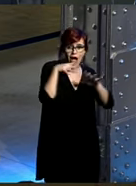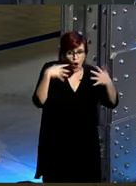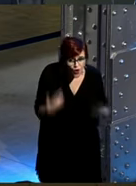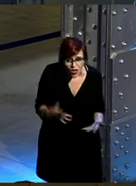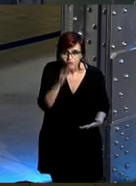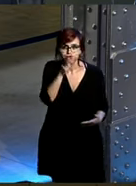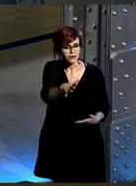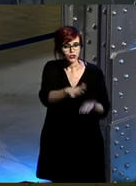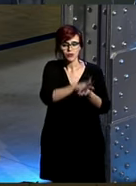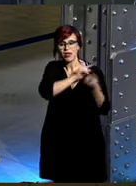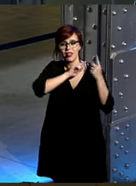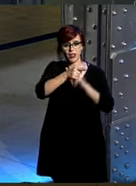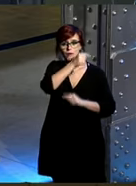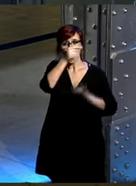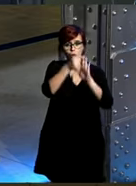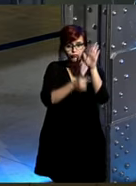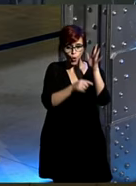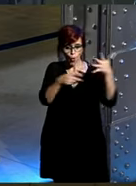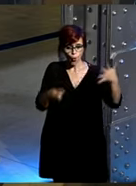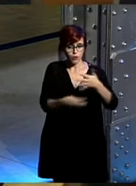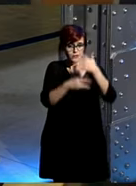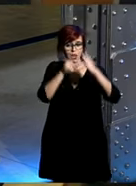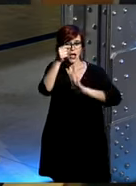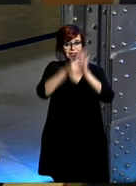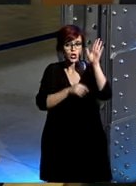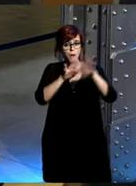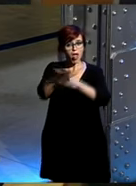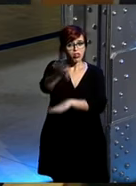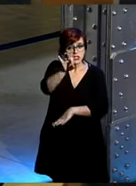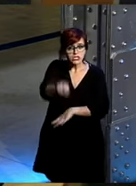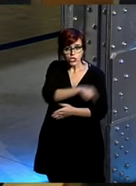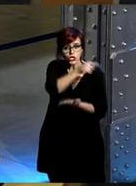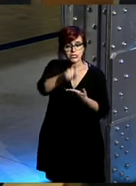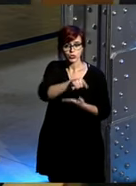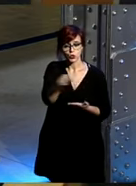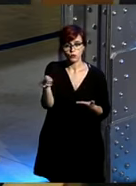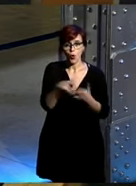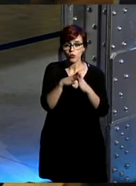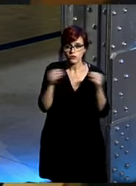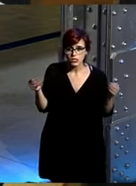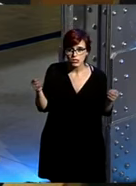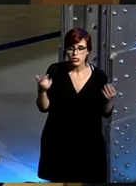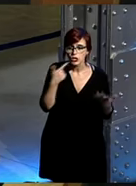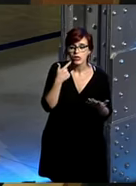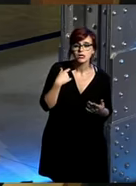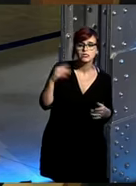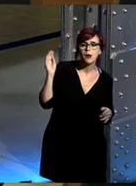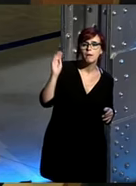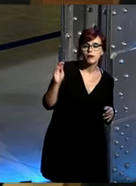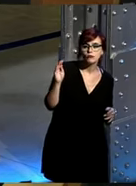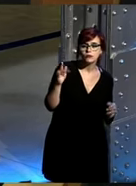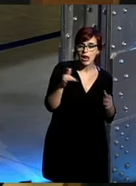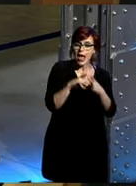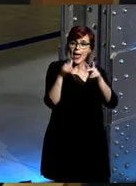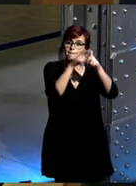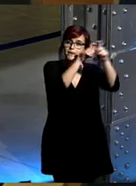no está en los últimos de los criterios de decisión. ¿Qué le pide la empresa a la